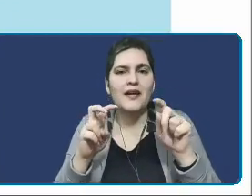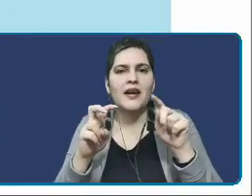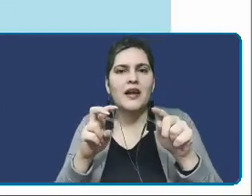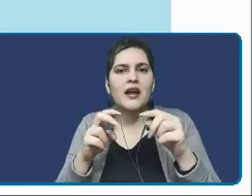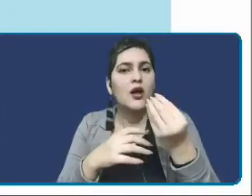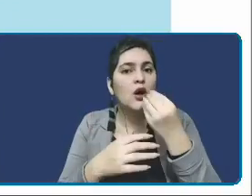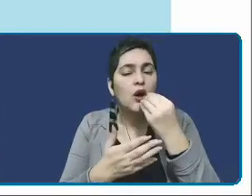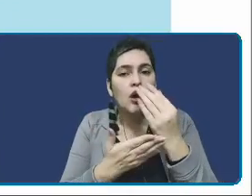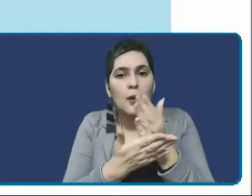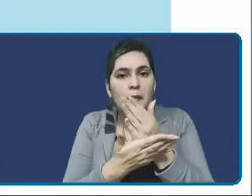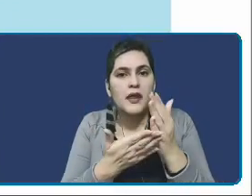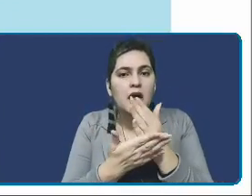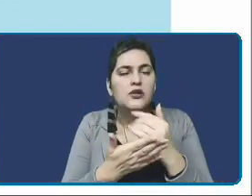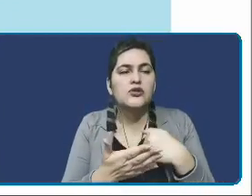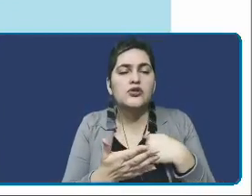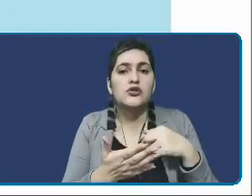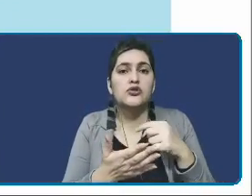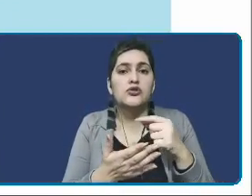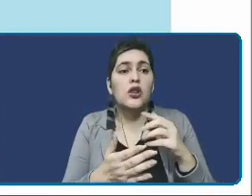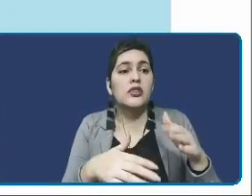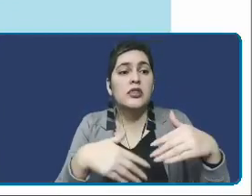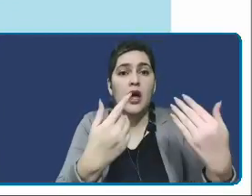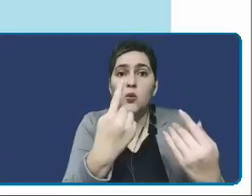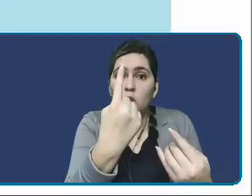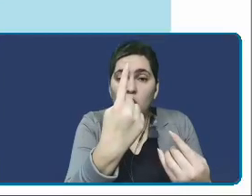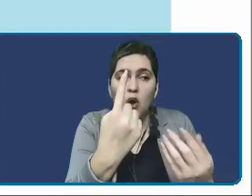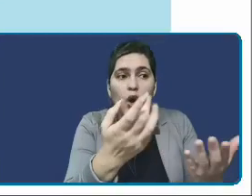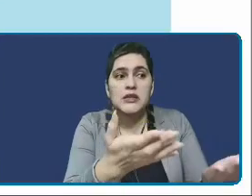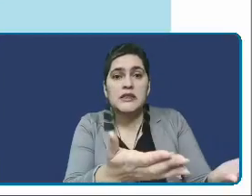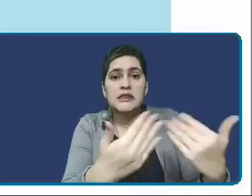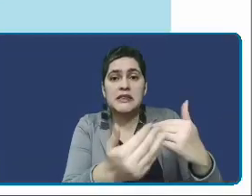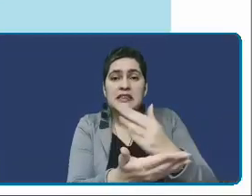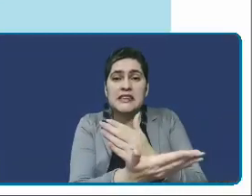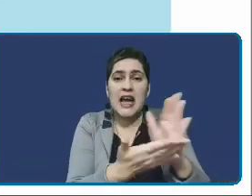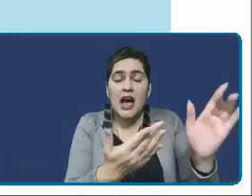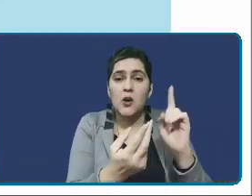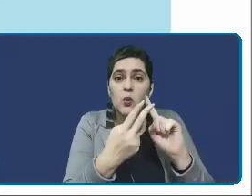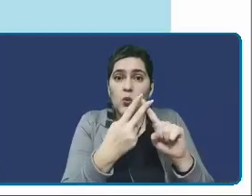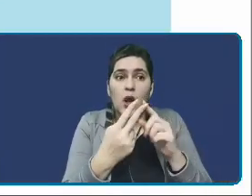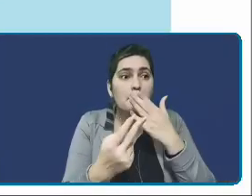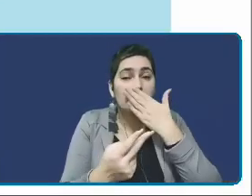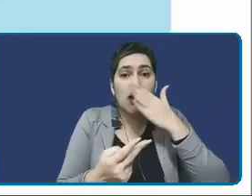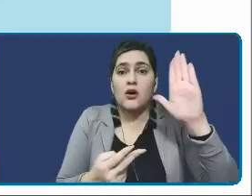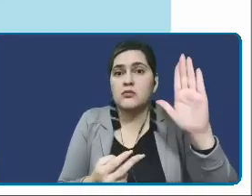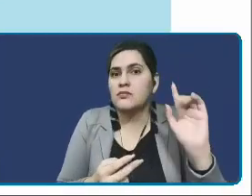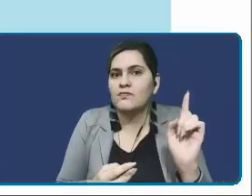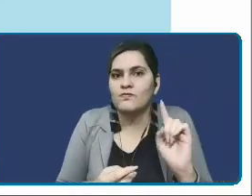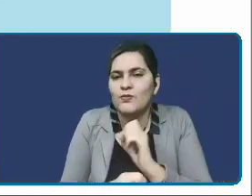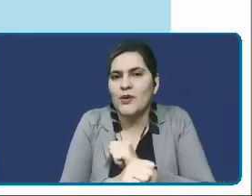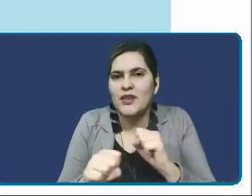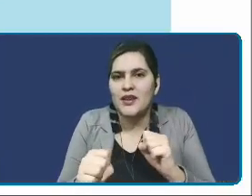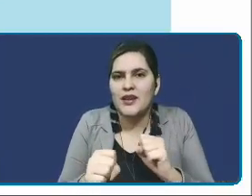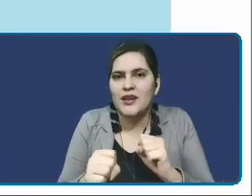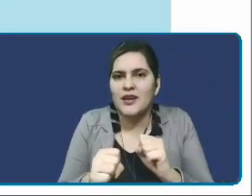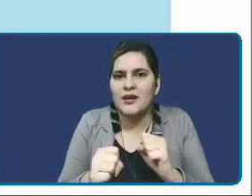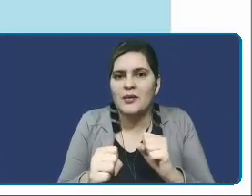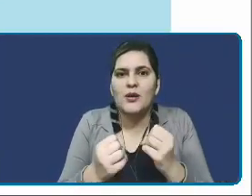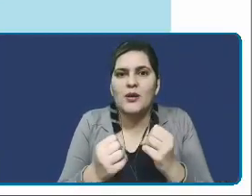un alimento o porque quito un alimento voy a mejorar algo, ¿ya? Porque es el problema de muchas de las